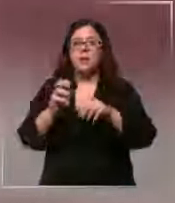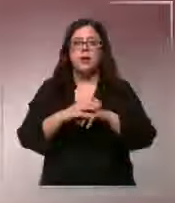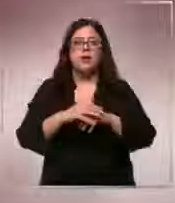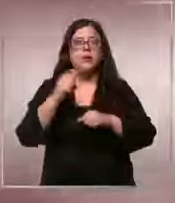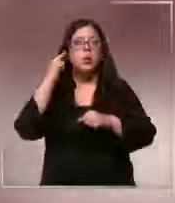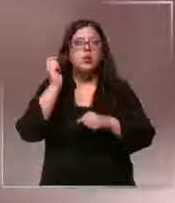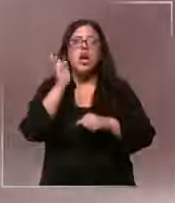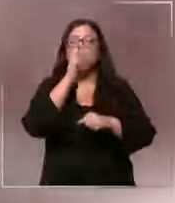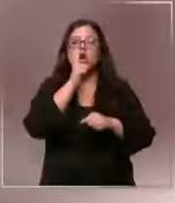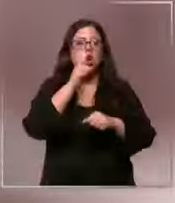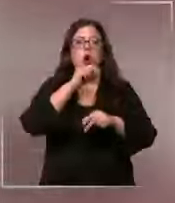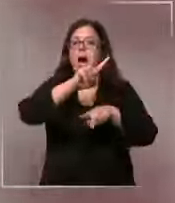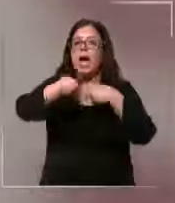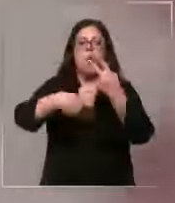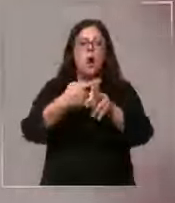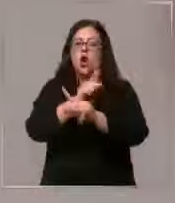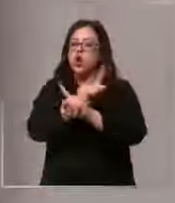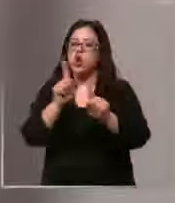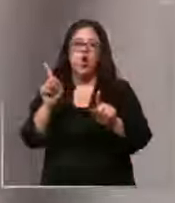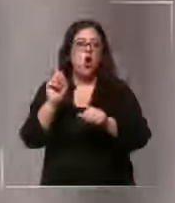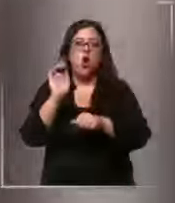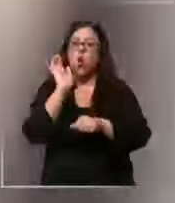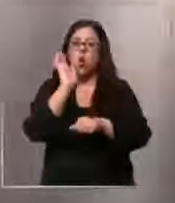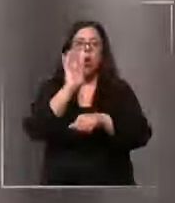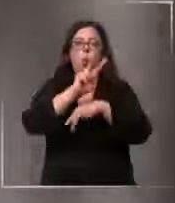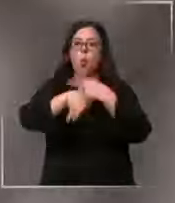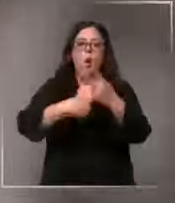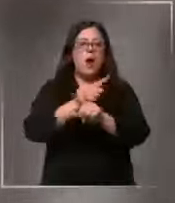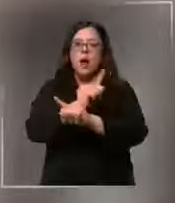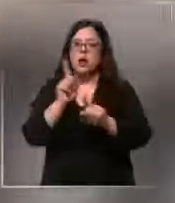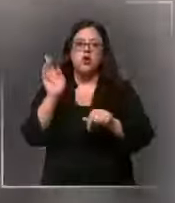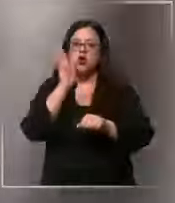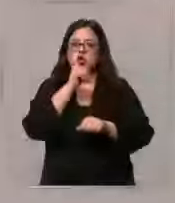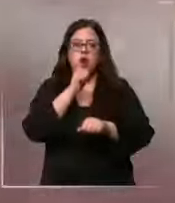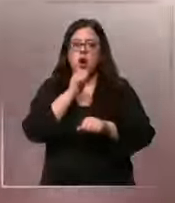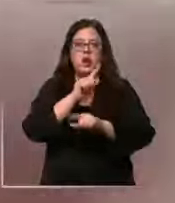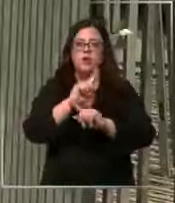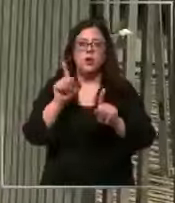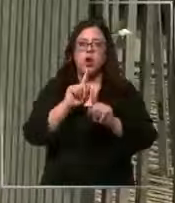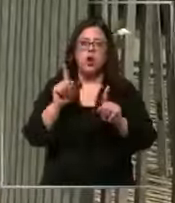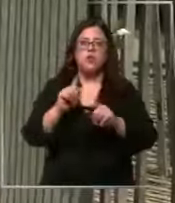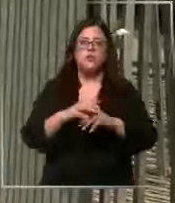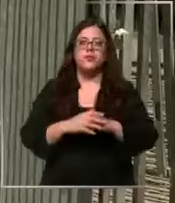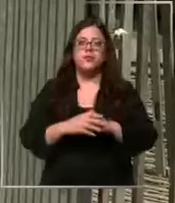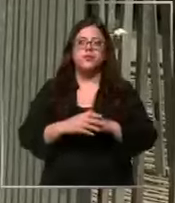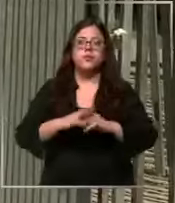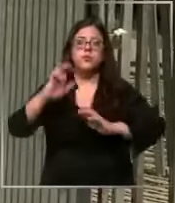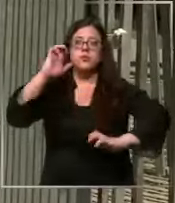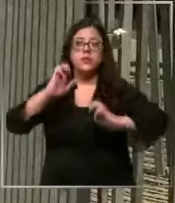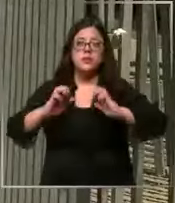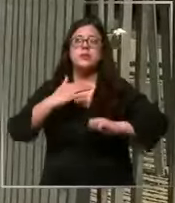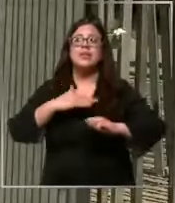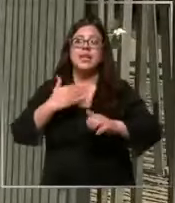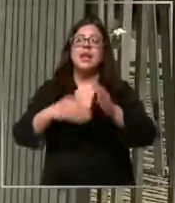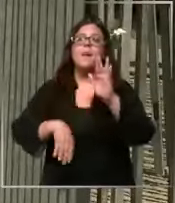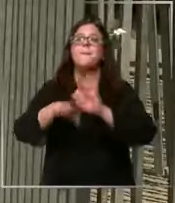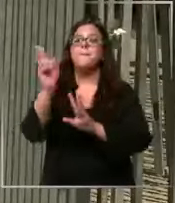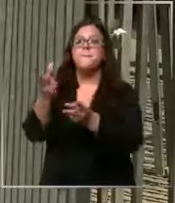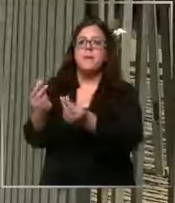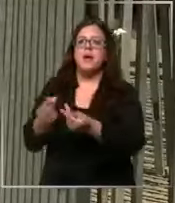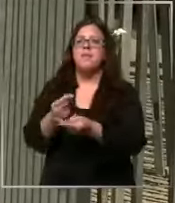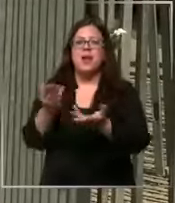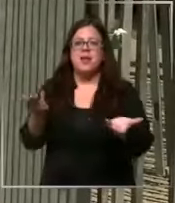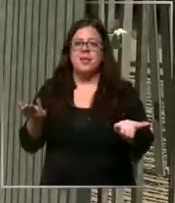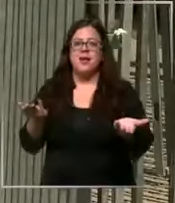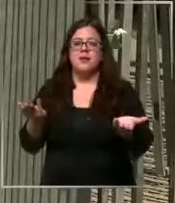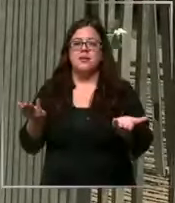paro! ¡No al paro! ¡No al paro! ¡Y nosotras no al paro! Las empresas quieren que le inyecten mucho más plata de lo que ya